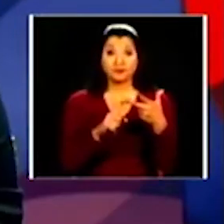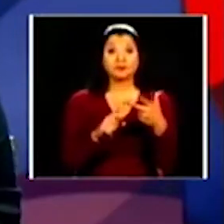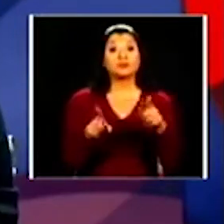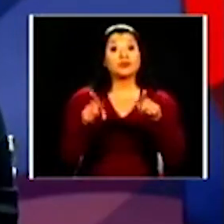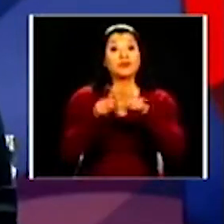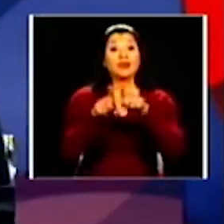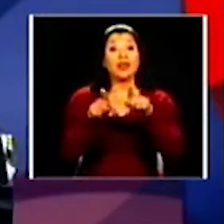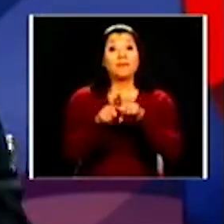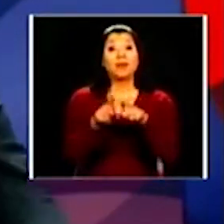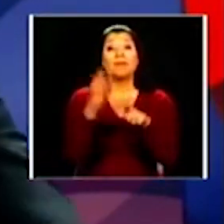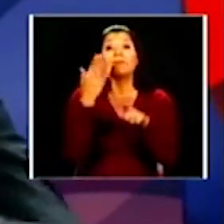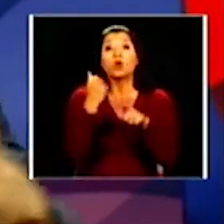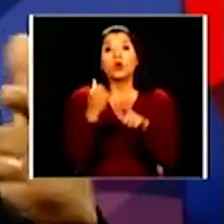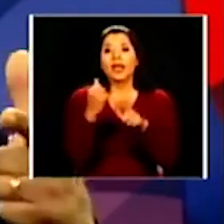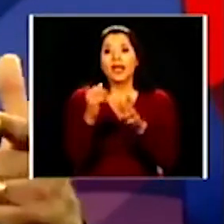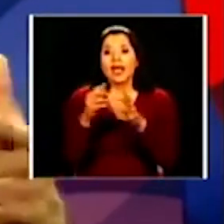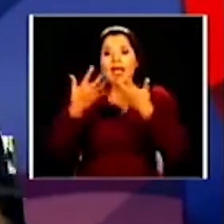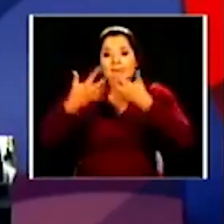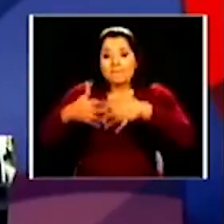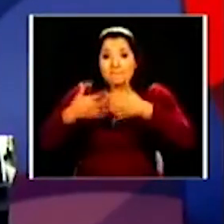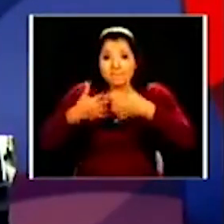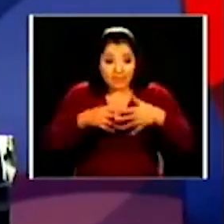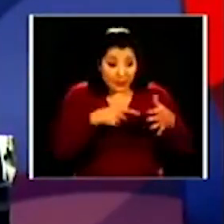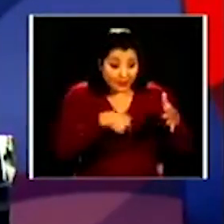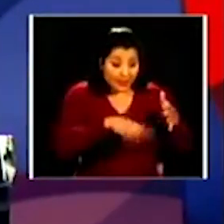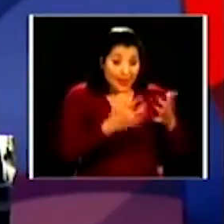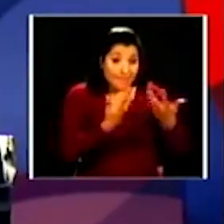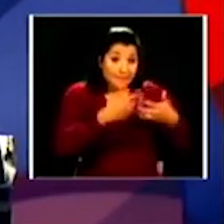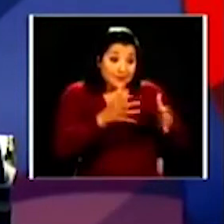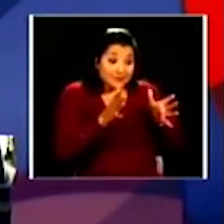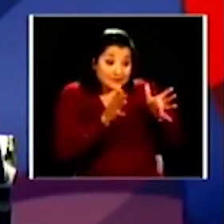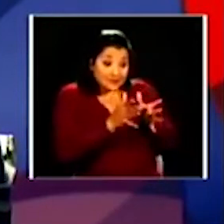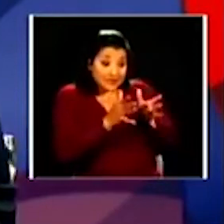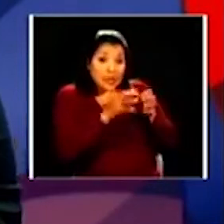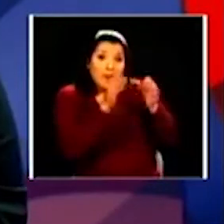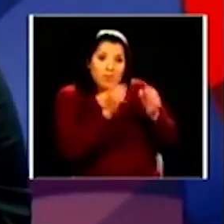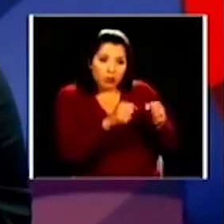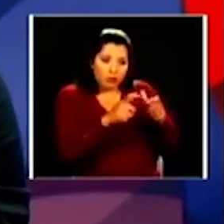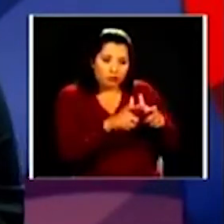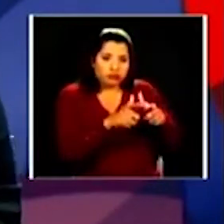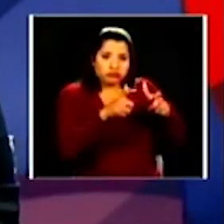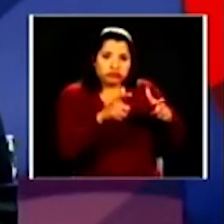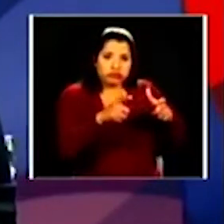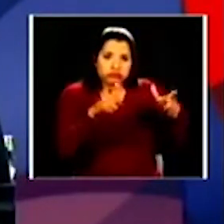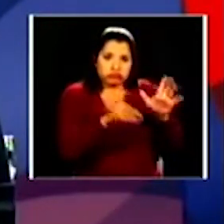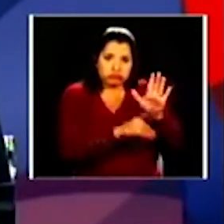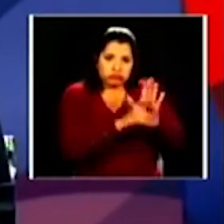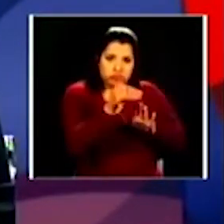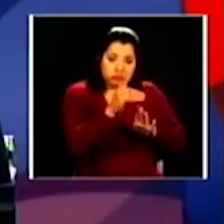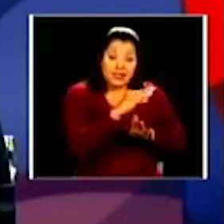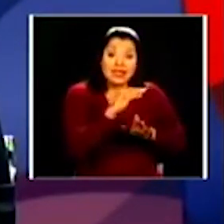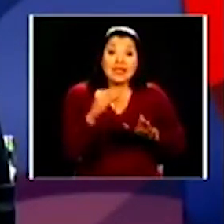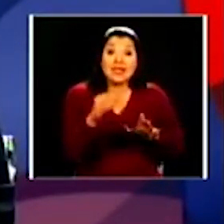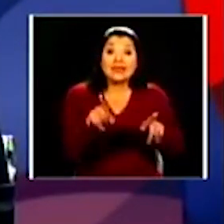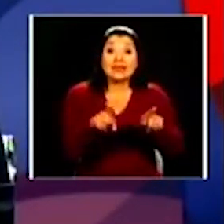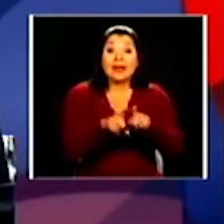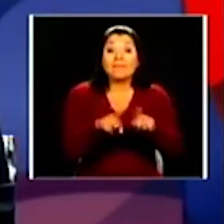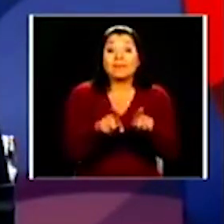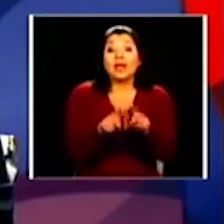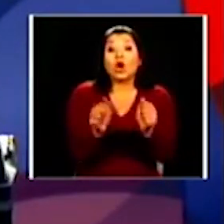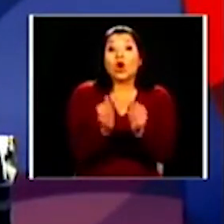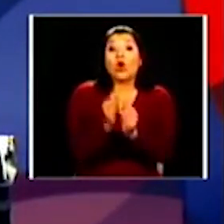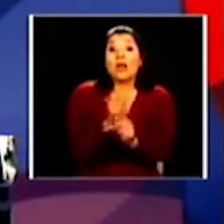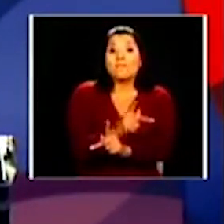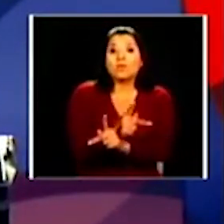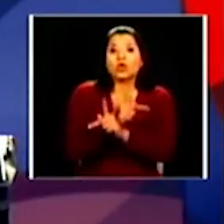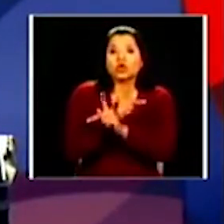son MIPYMES que podrán crecer a través de estos cupos nuevos, a través de la protección y la mejora de los